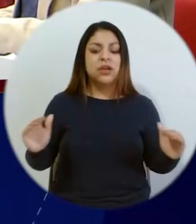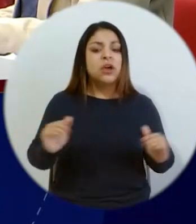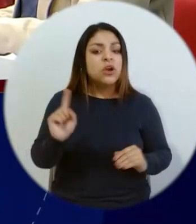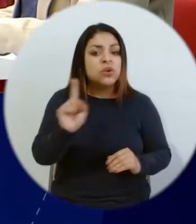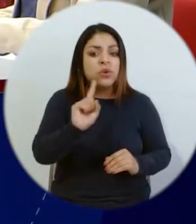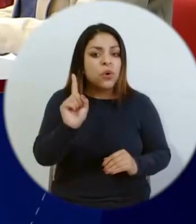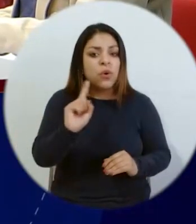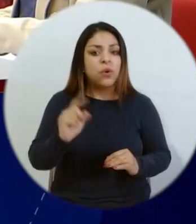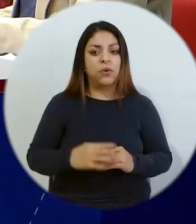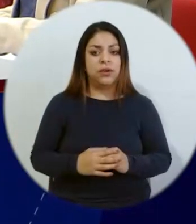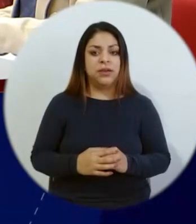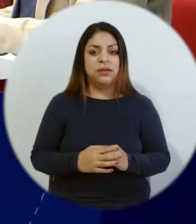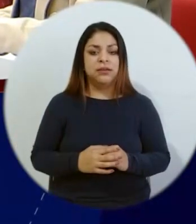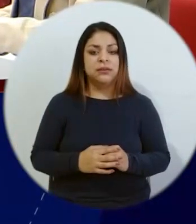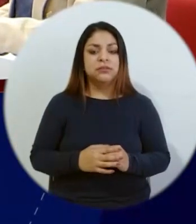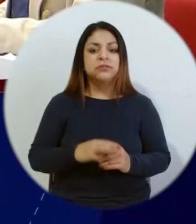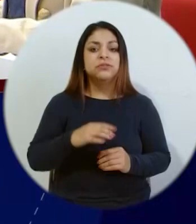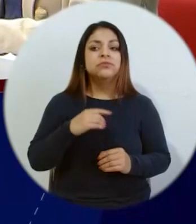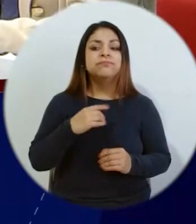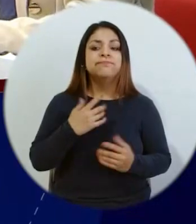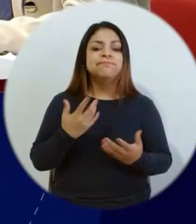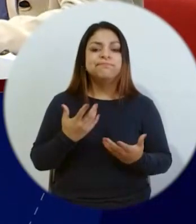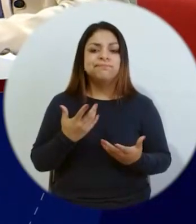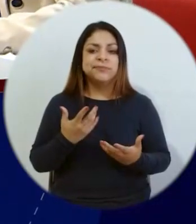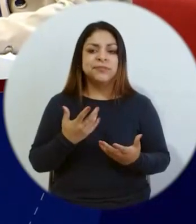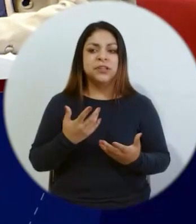No se trata de